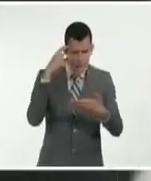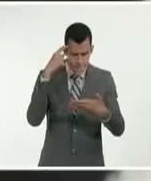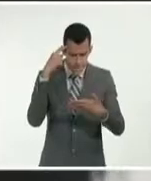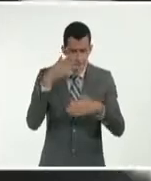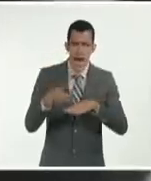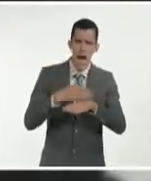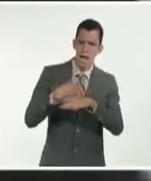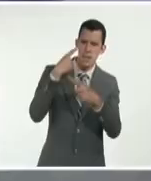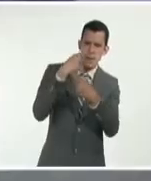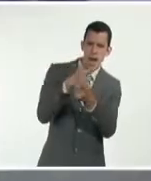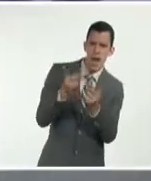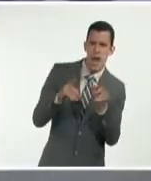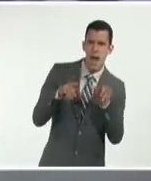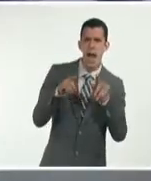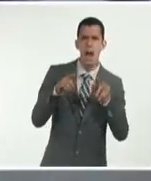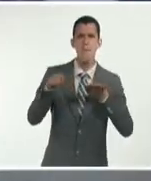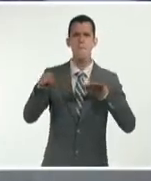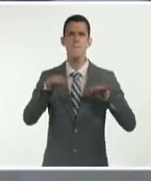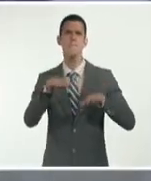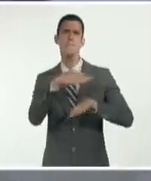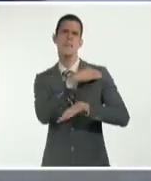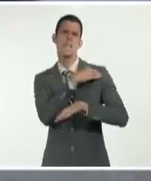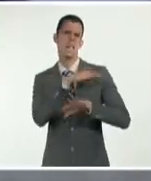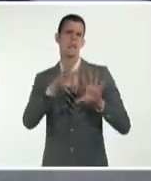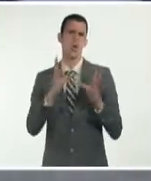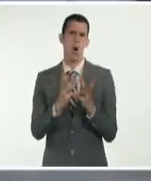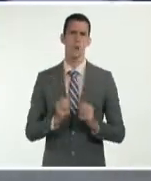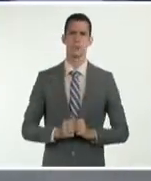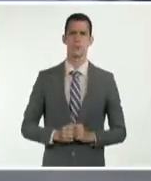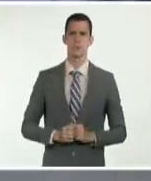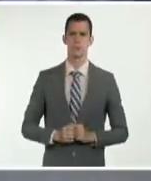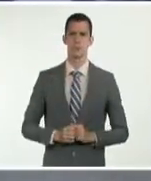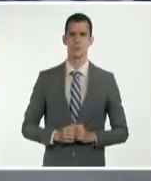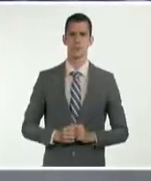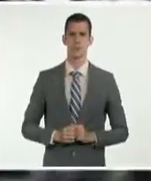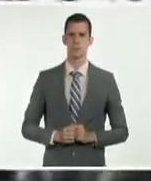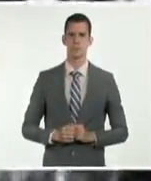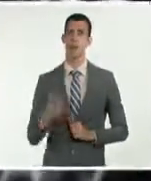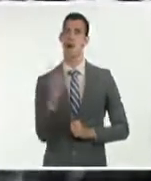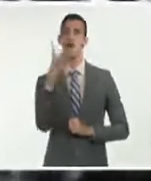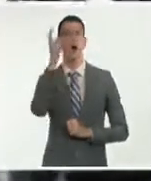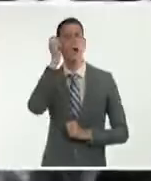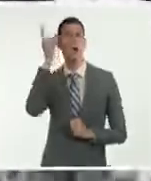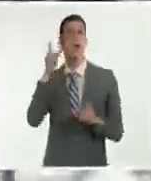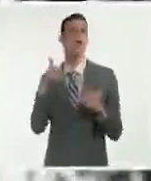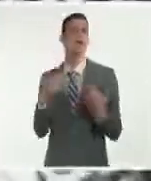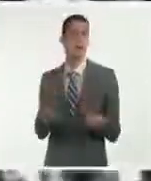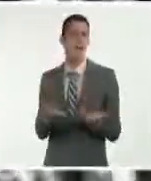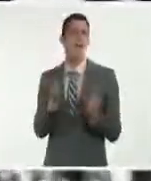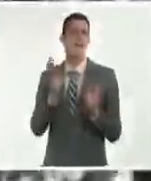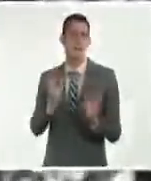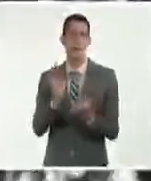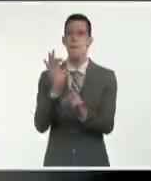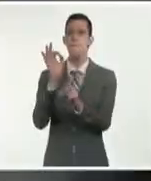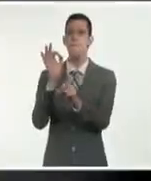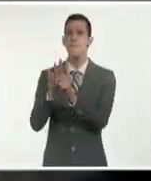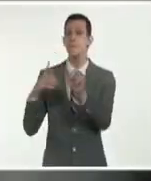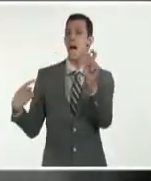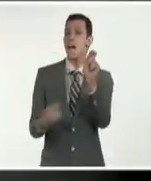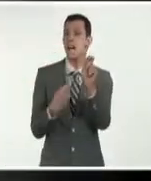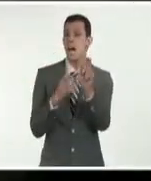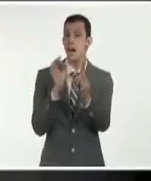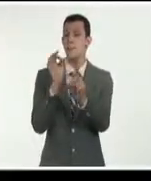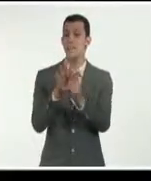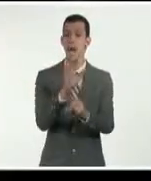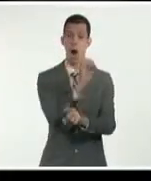columnas, compartieron el heroísmo que significó la invasión del oriente al occidente de la isla, venciendo combate a combate a